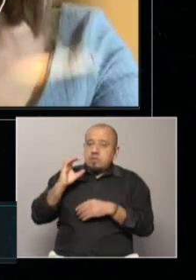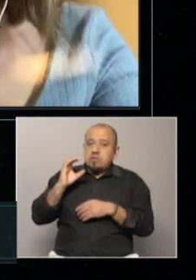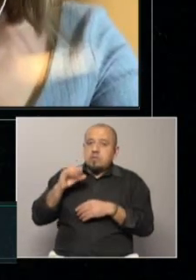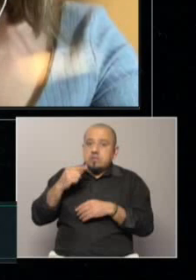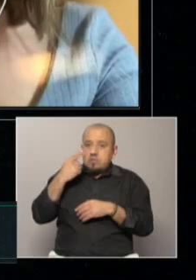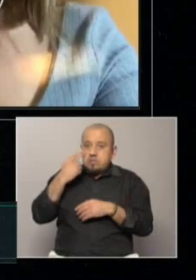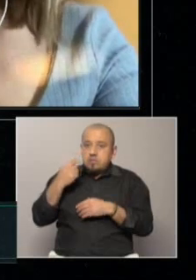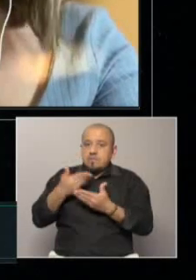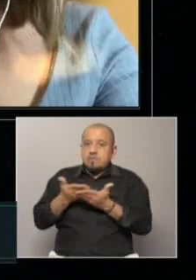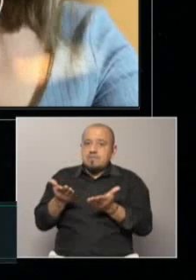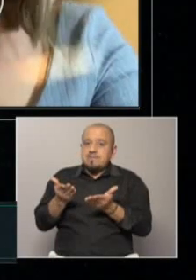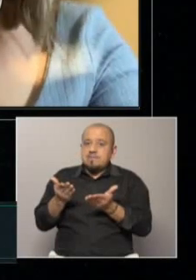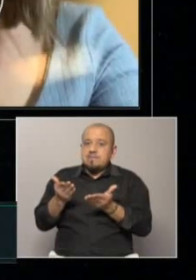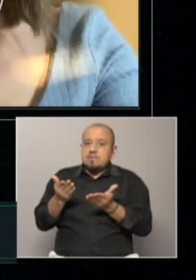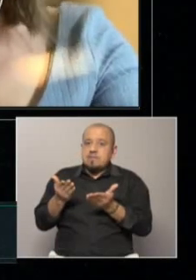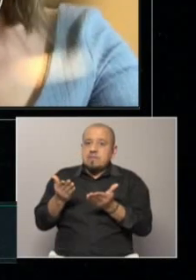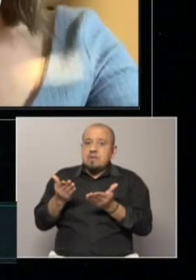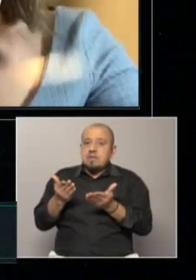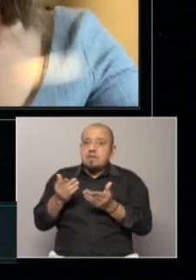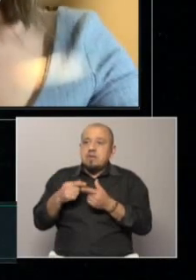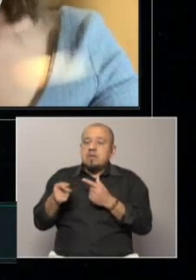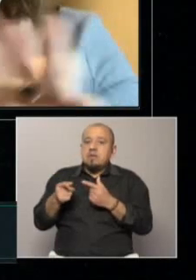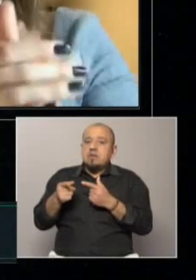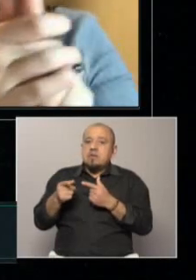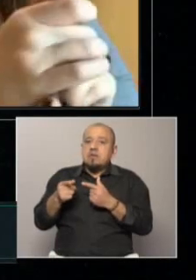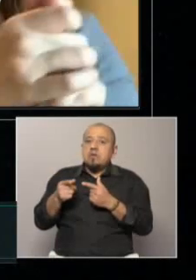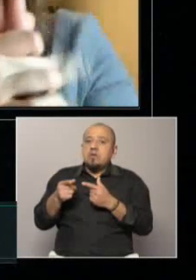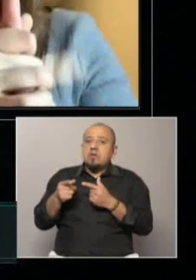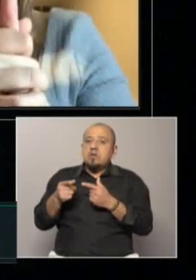porque fue muy impactante y muy fuerte. A raíz de eso hubo